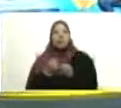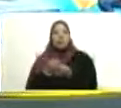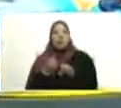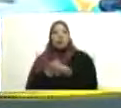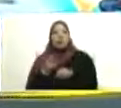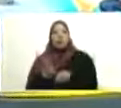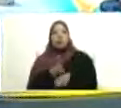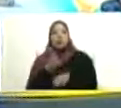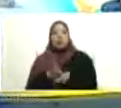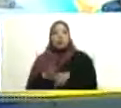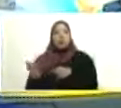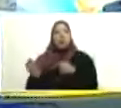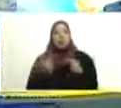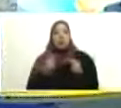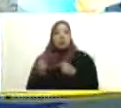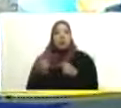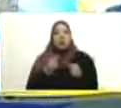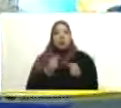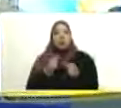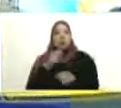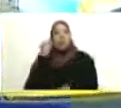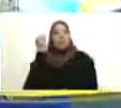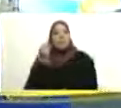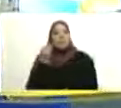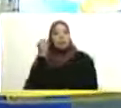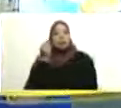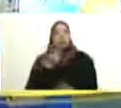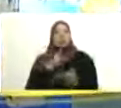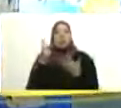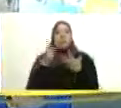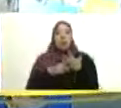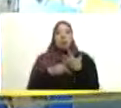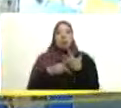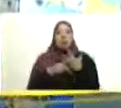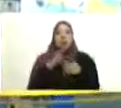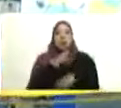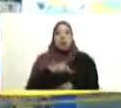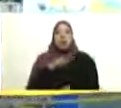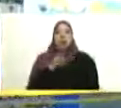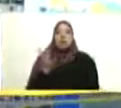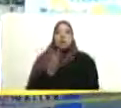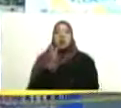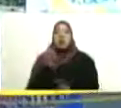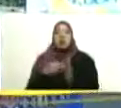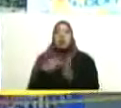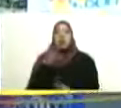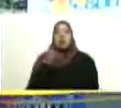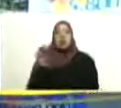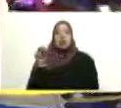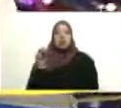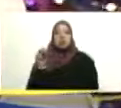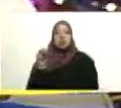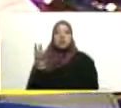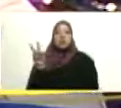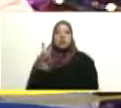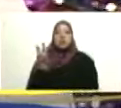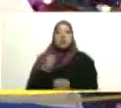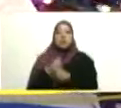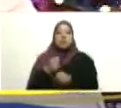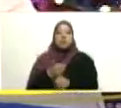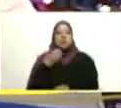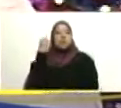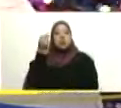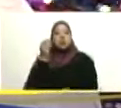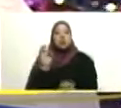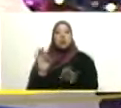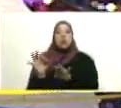Héctor. Estamos conversando, pensando ya en los planes de la Venezuela 2030, porque hay que pensar con tiempo,